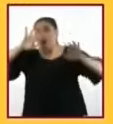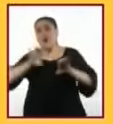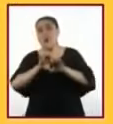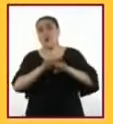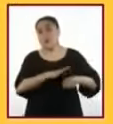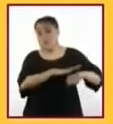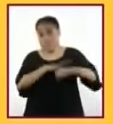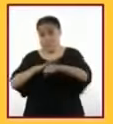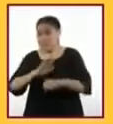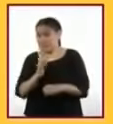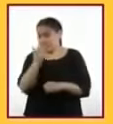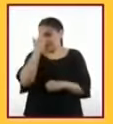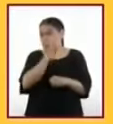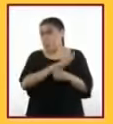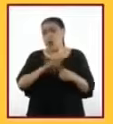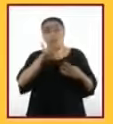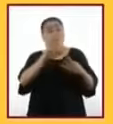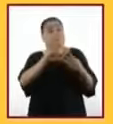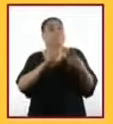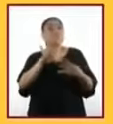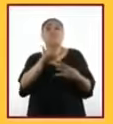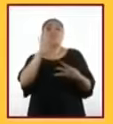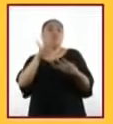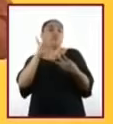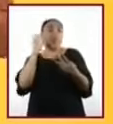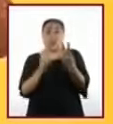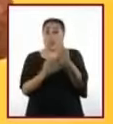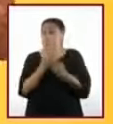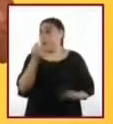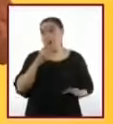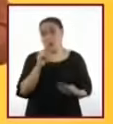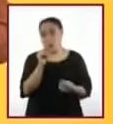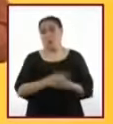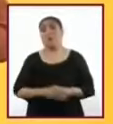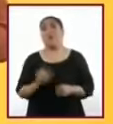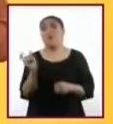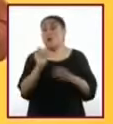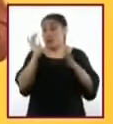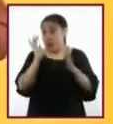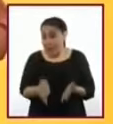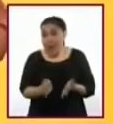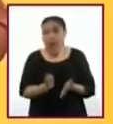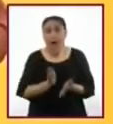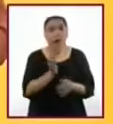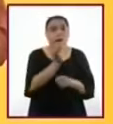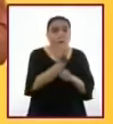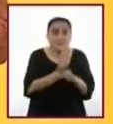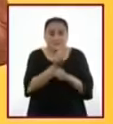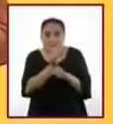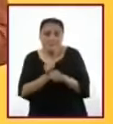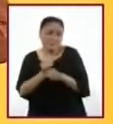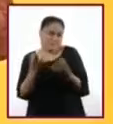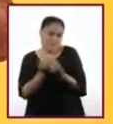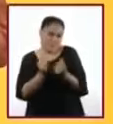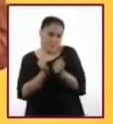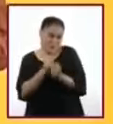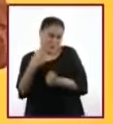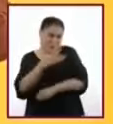que seleccionar un tipo de recurso, no todos a la vez. Una vez que hayan probado estos recursos en compañía de su